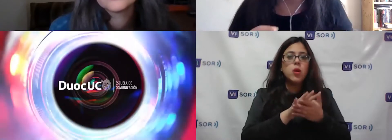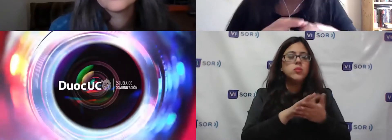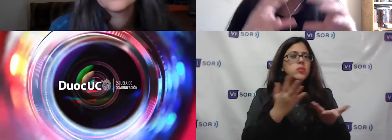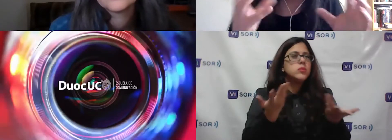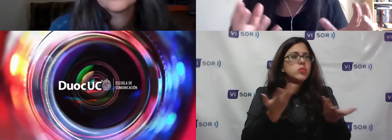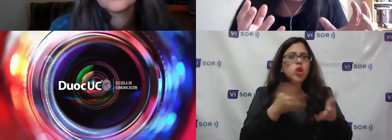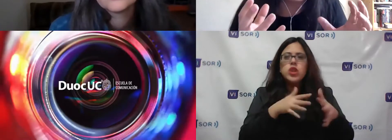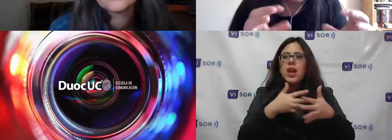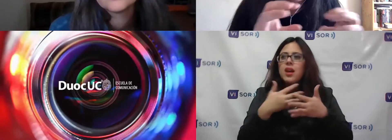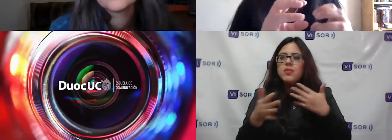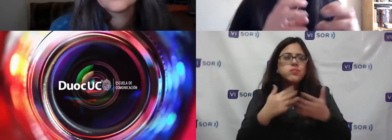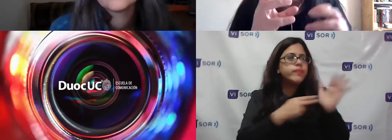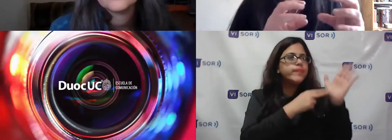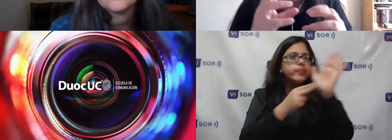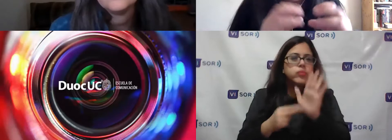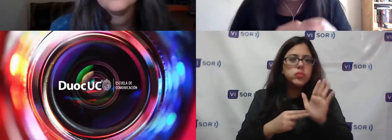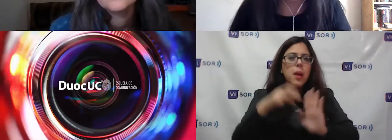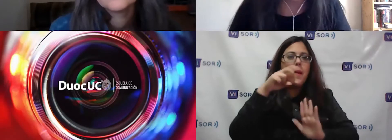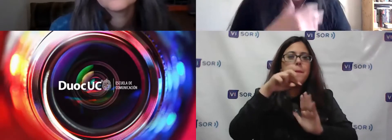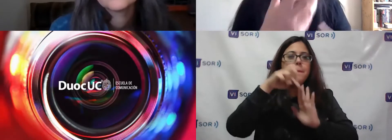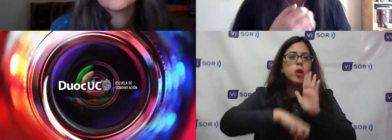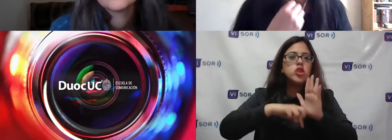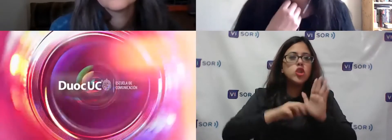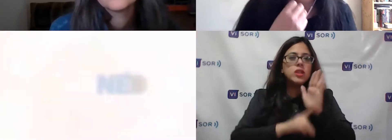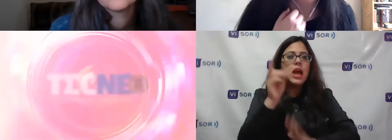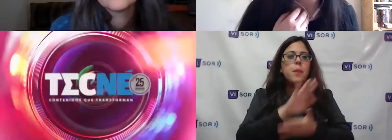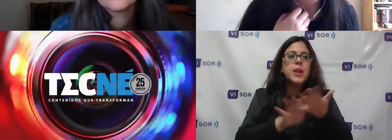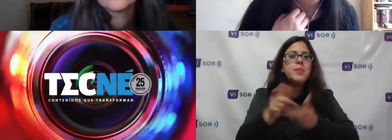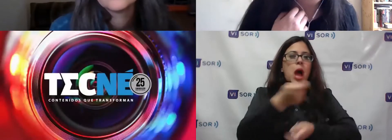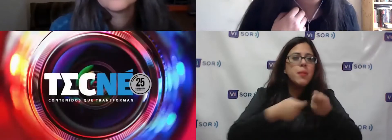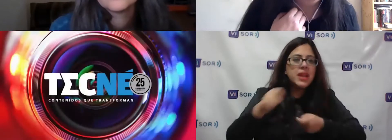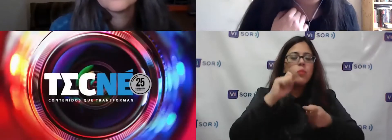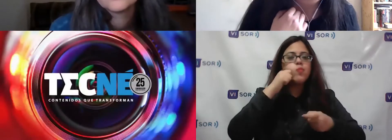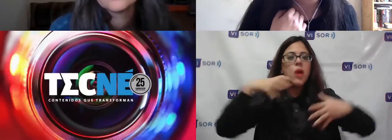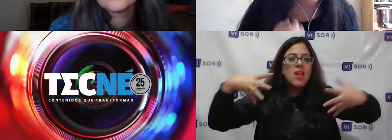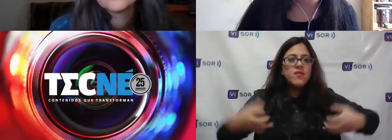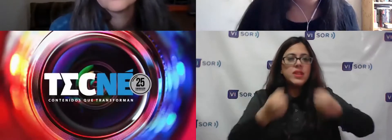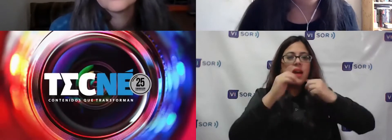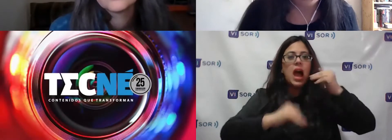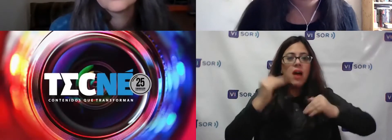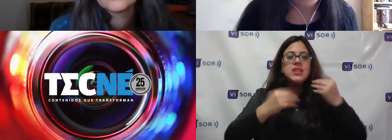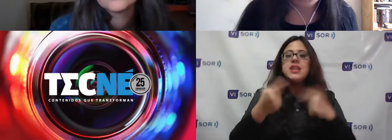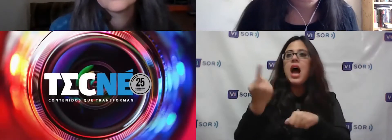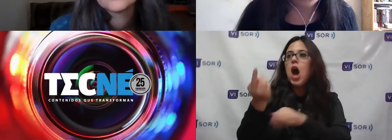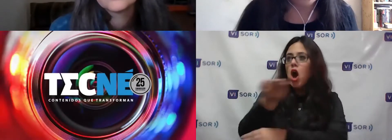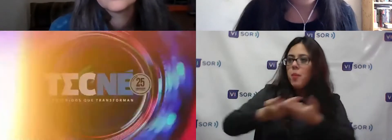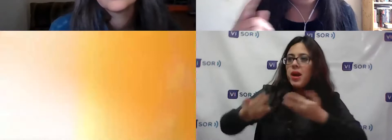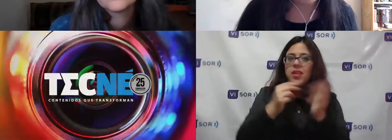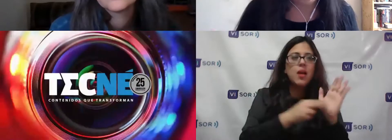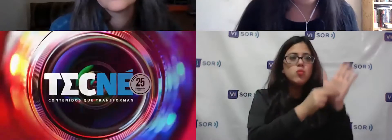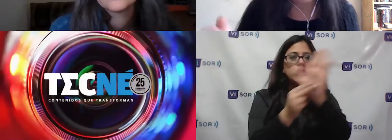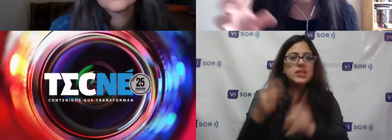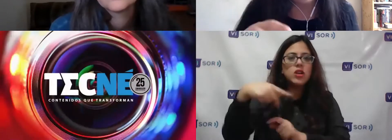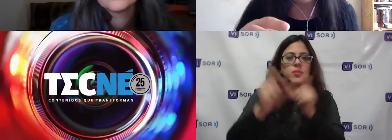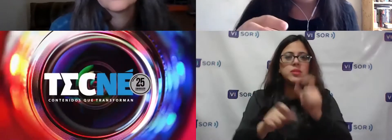en lo que me llaman los mercados no están cialmente junto con los festivales y a veces no puede compartirlas con personas y uno dice porque estoy conversando